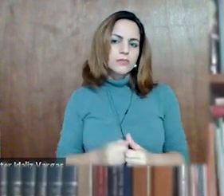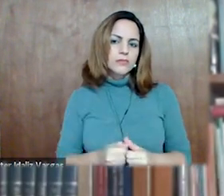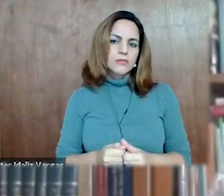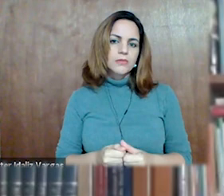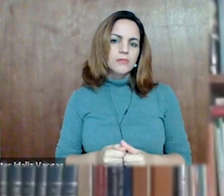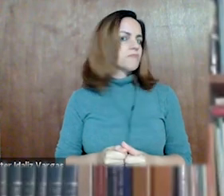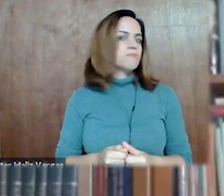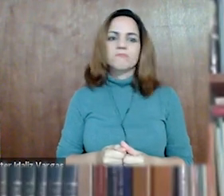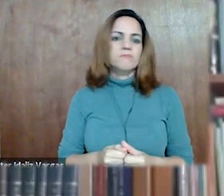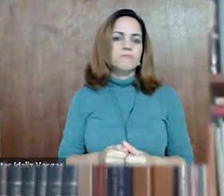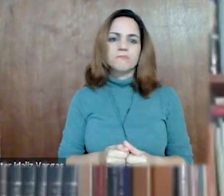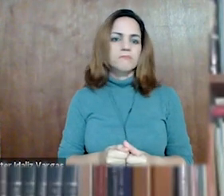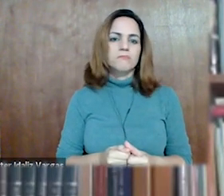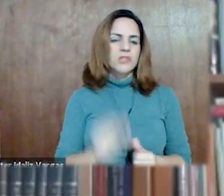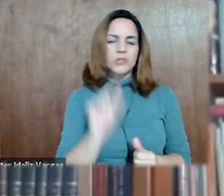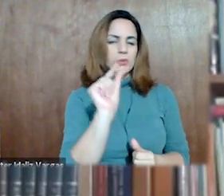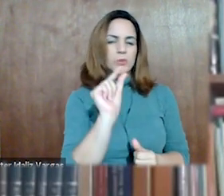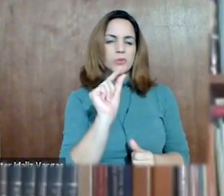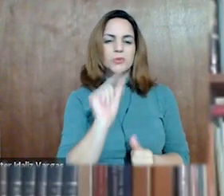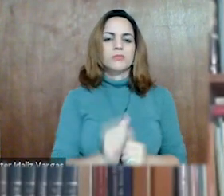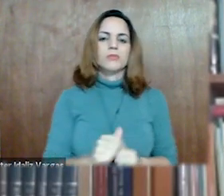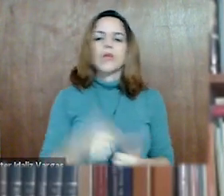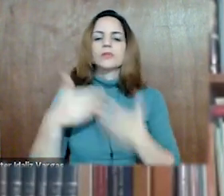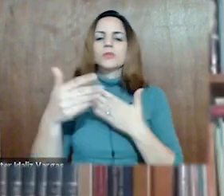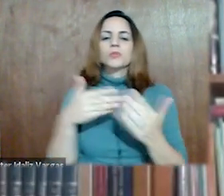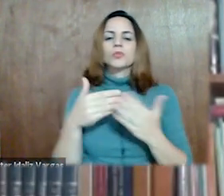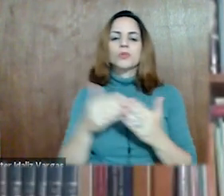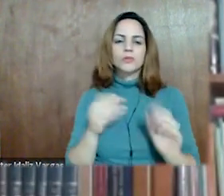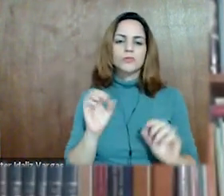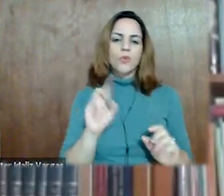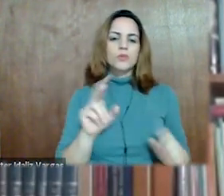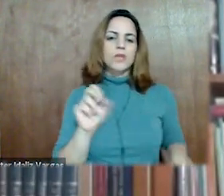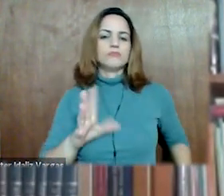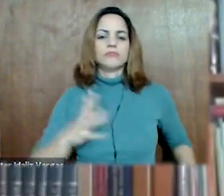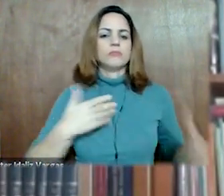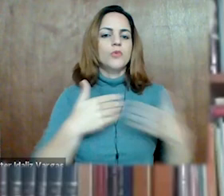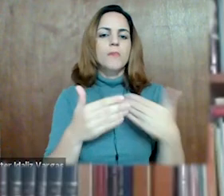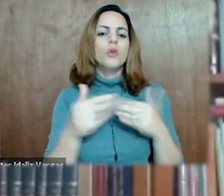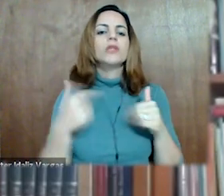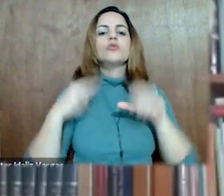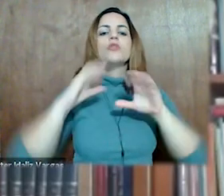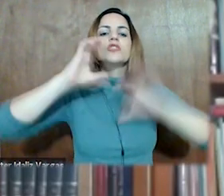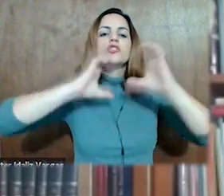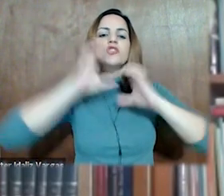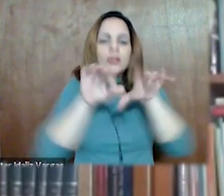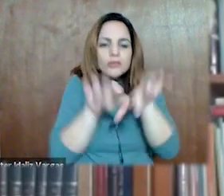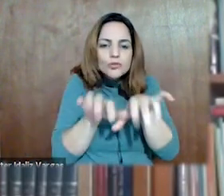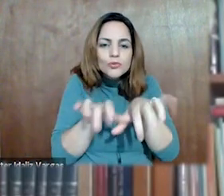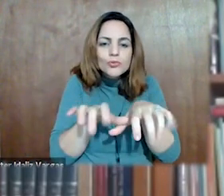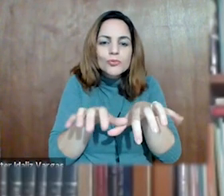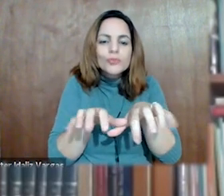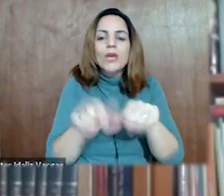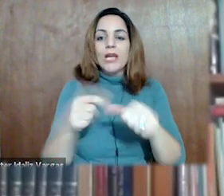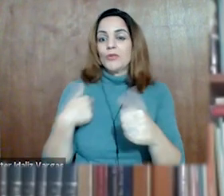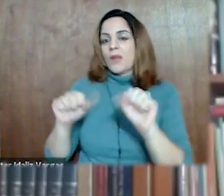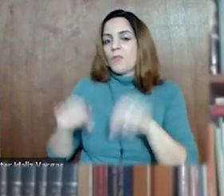No te escuché ahí casi. No me escuchas, está bien, no te preocupes. Te voy a poner un comentario en el chat. Si le puedo pedir